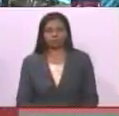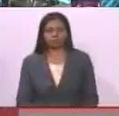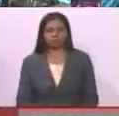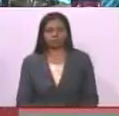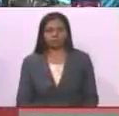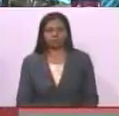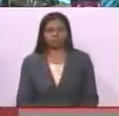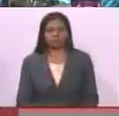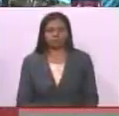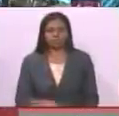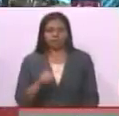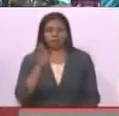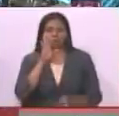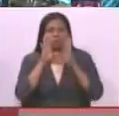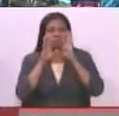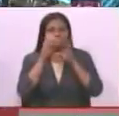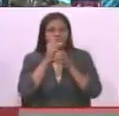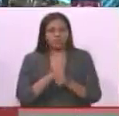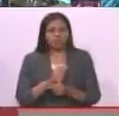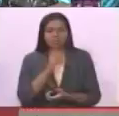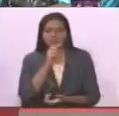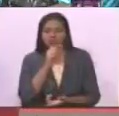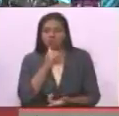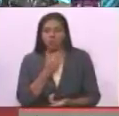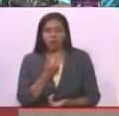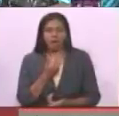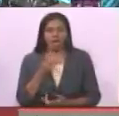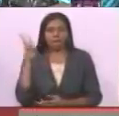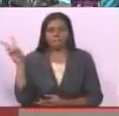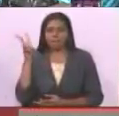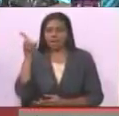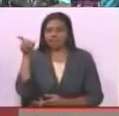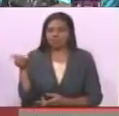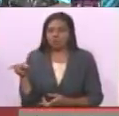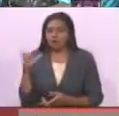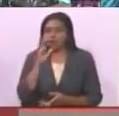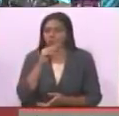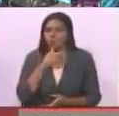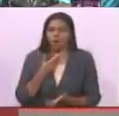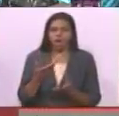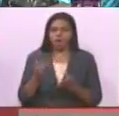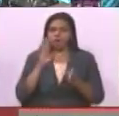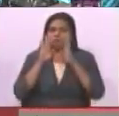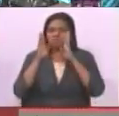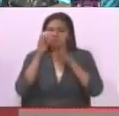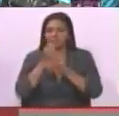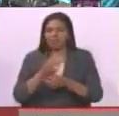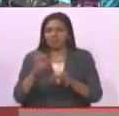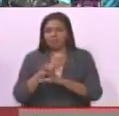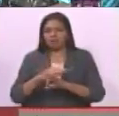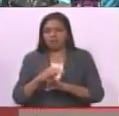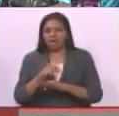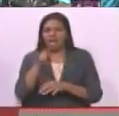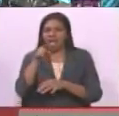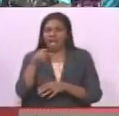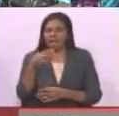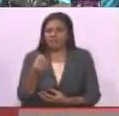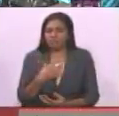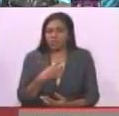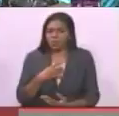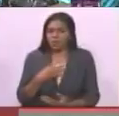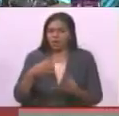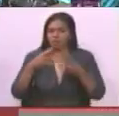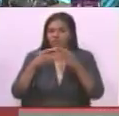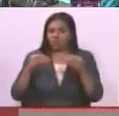Él no confía, escúchame, él no confía en los venezolanos ni un poco, no lo culpo. Él no debería, todos